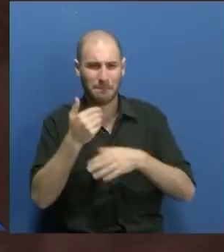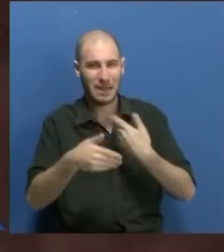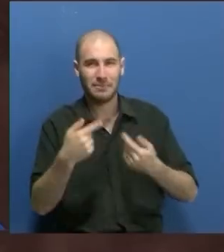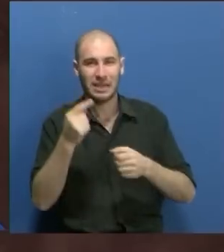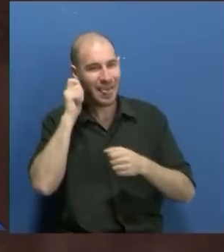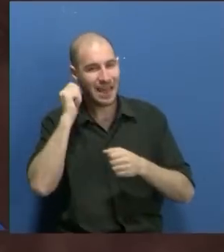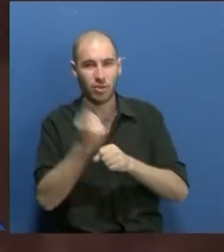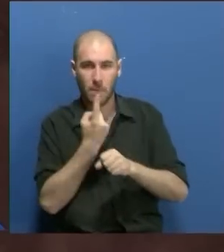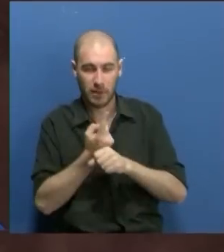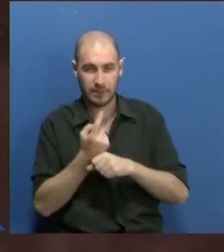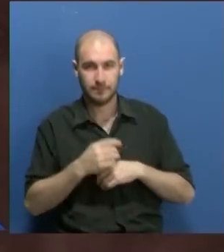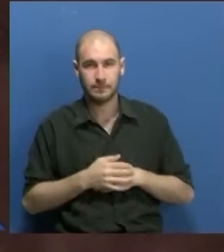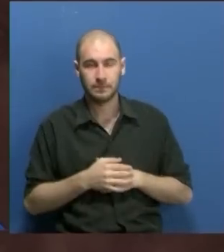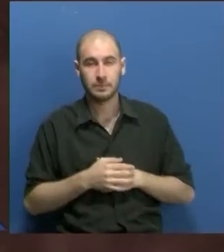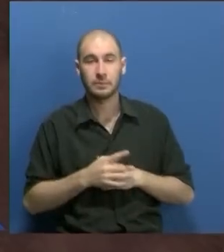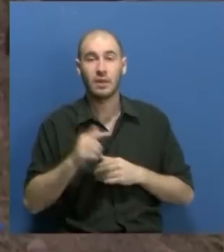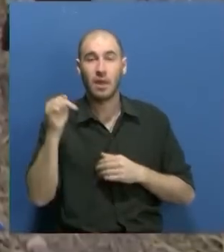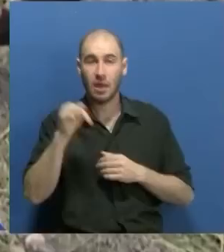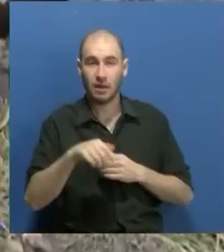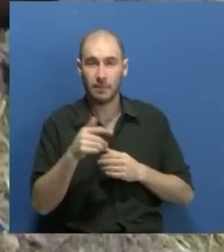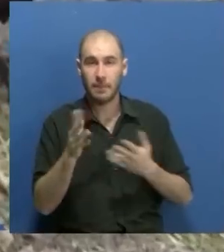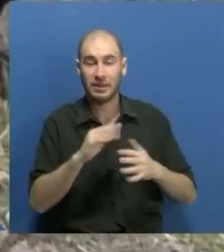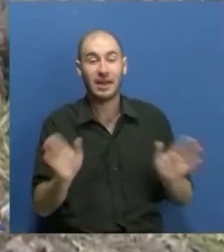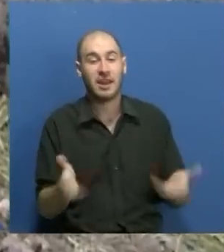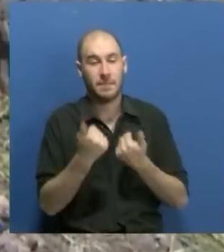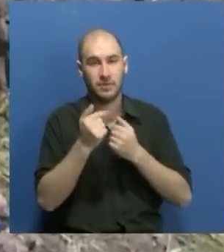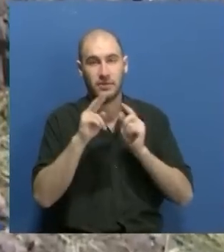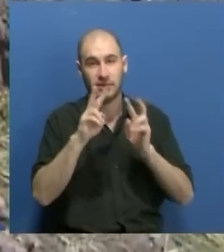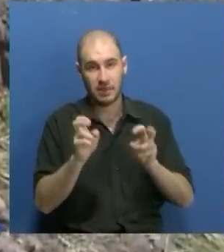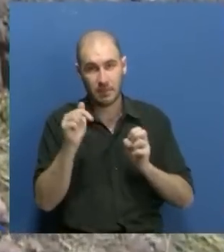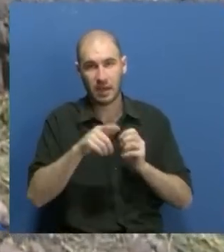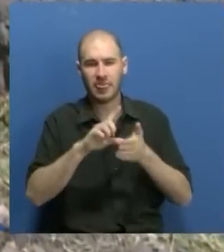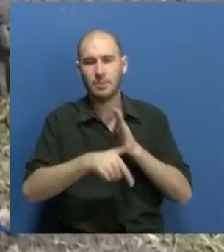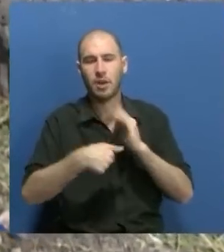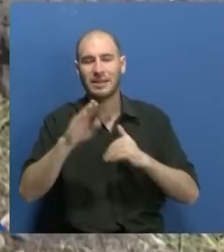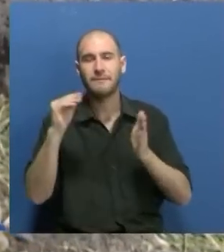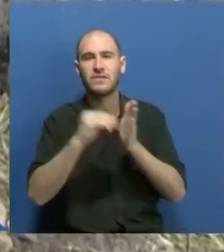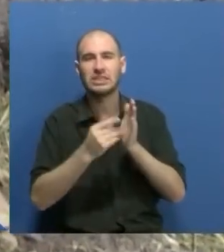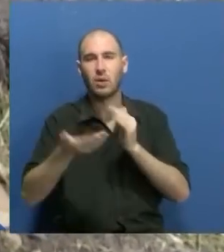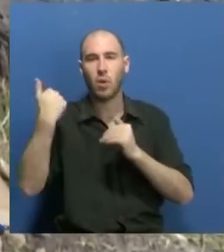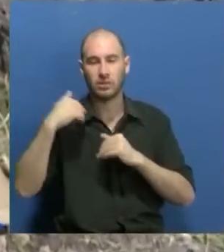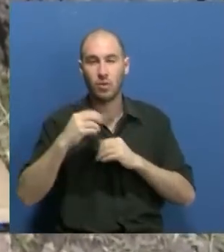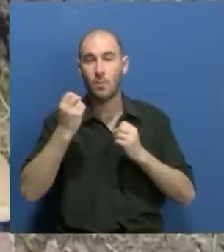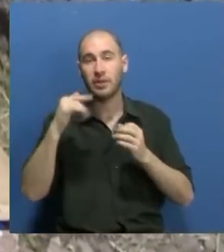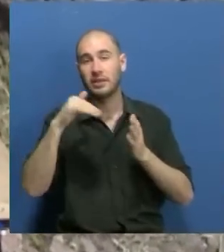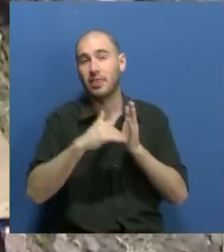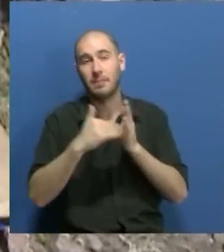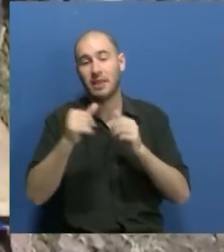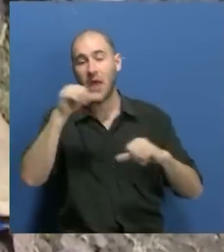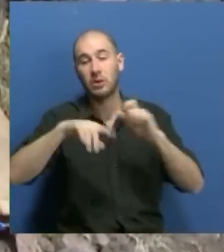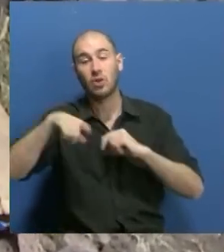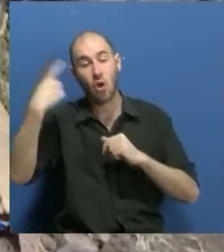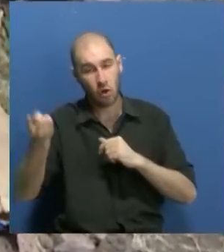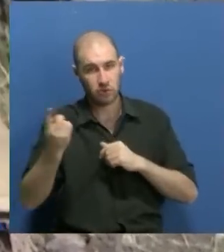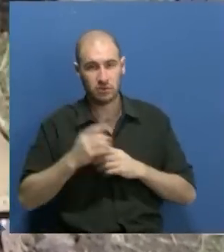pero sí la edad. Y bueno, y ahora eso fue rápido, el tema es, lo que más tardó fue el fechado, porque eso depende de otro laboratorio